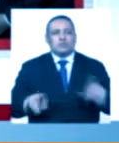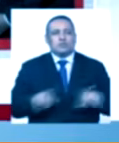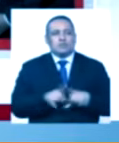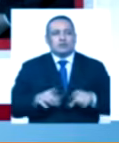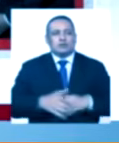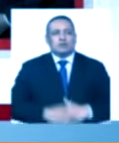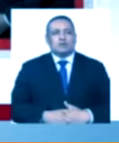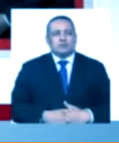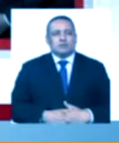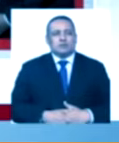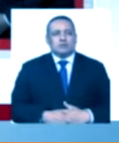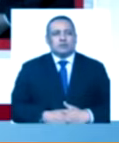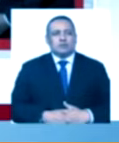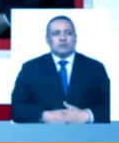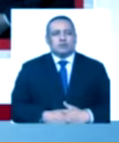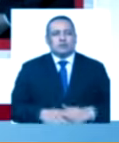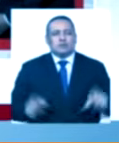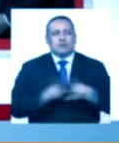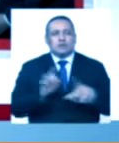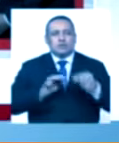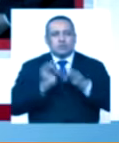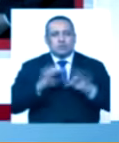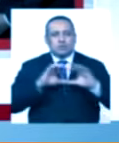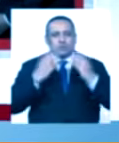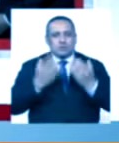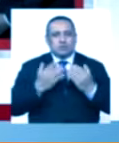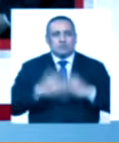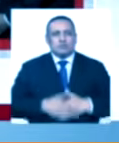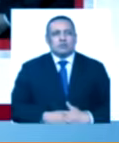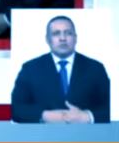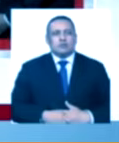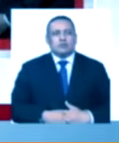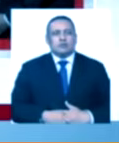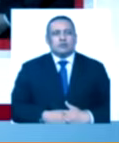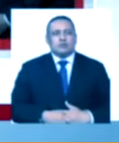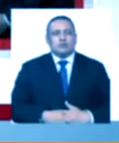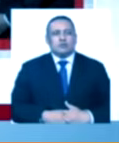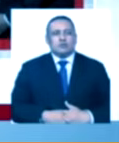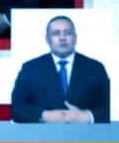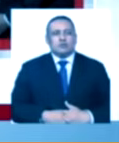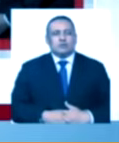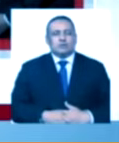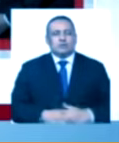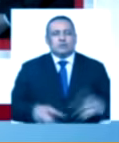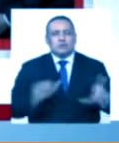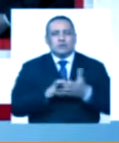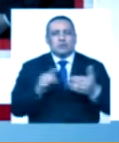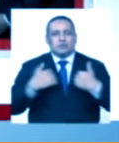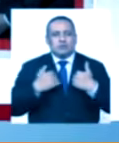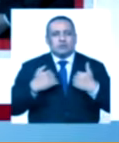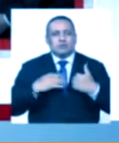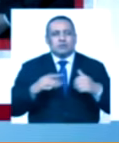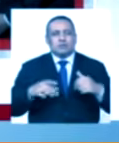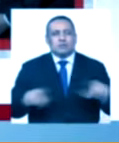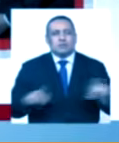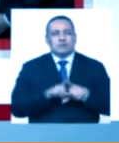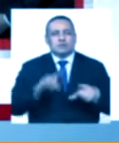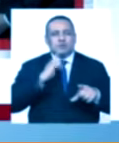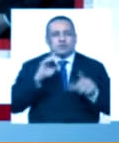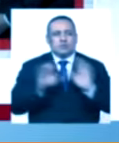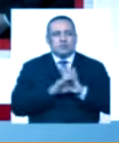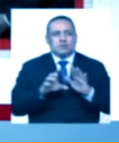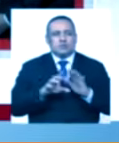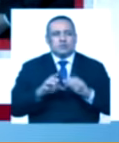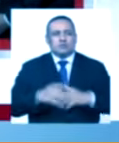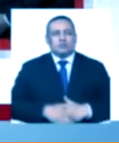No interrumpa, señor Castillo. Por favor, en un momento con el fiscal. Pretender decirle a la fiscal en este momento. A ver, señor Castillo, no le